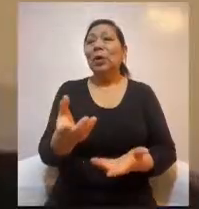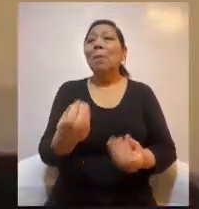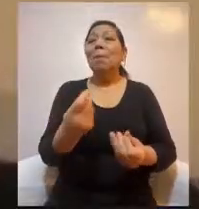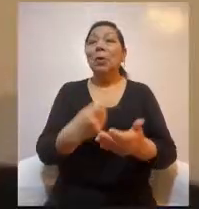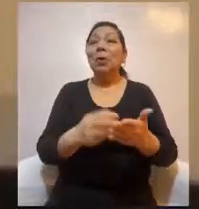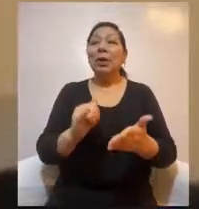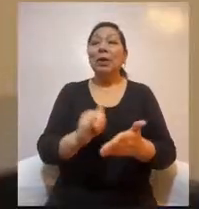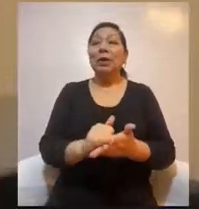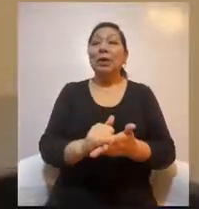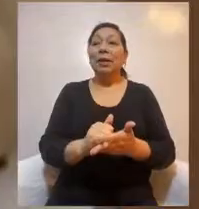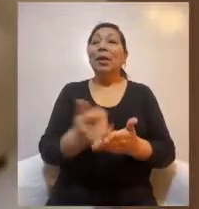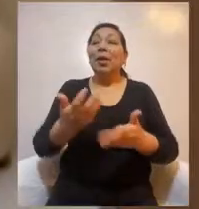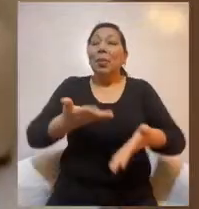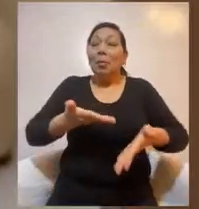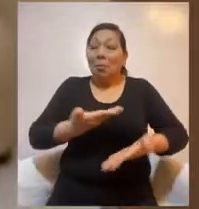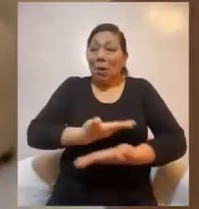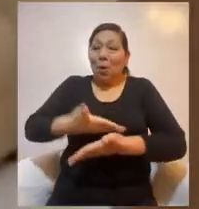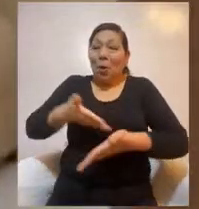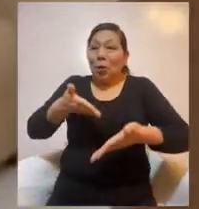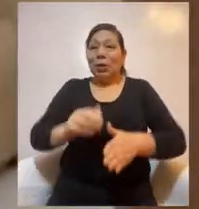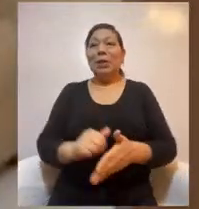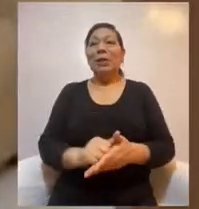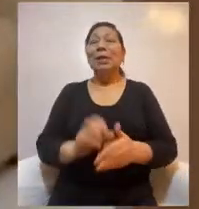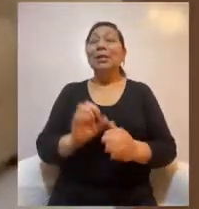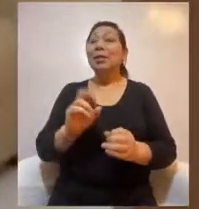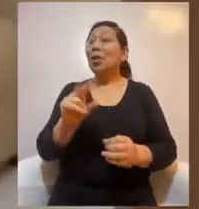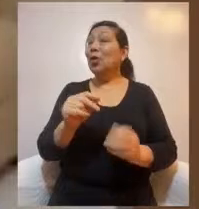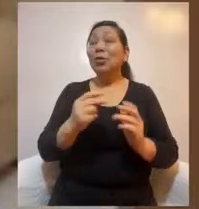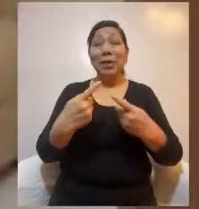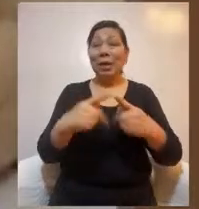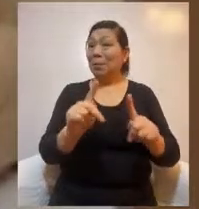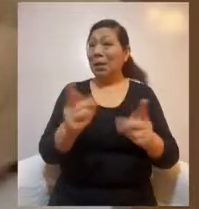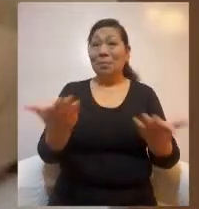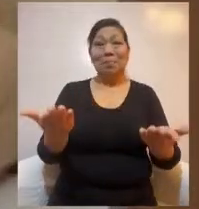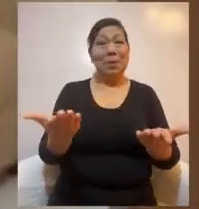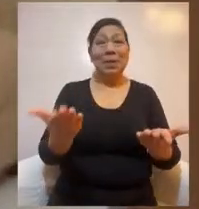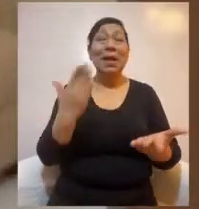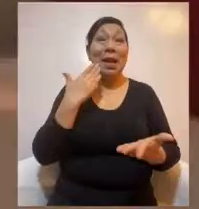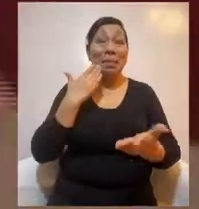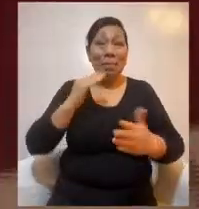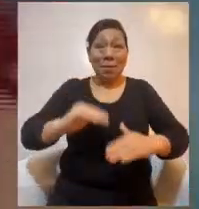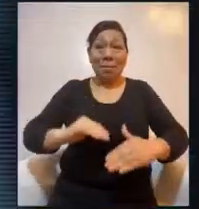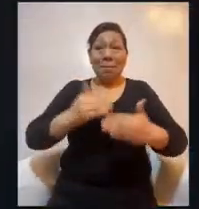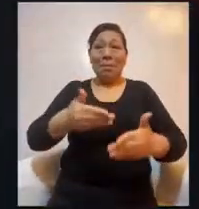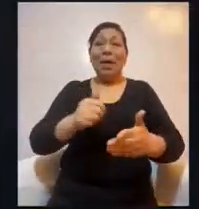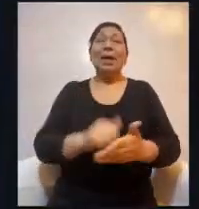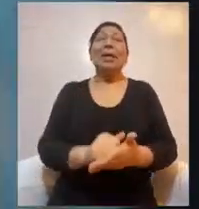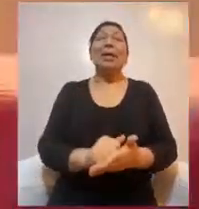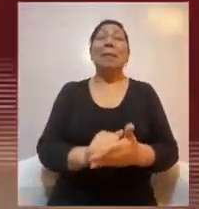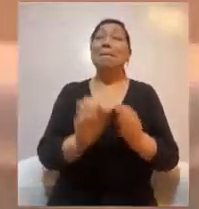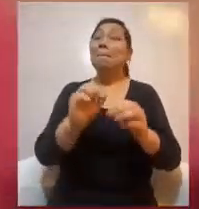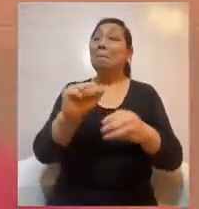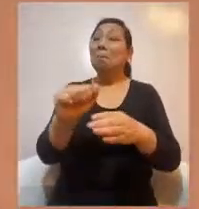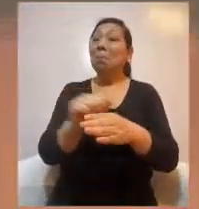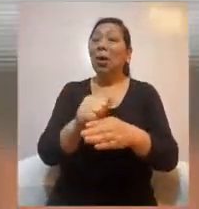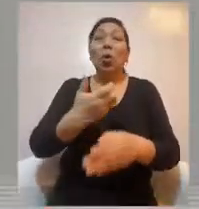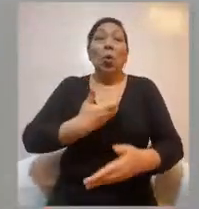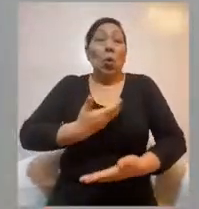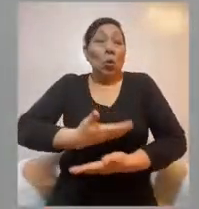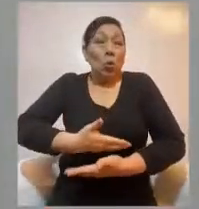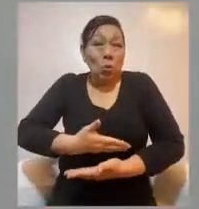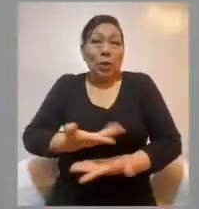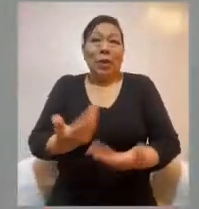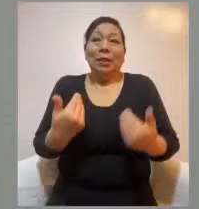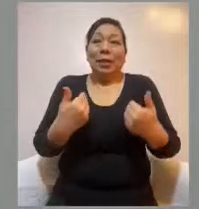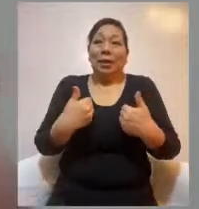también concretamente el hijo recién nacido, ¿no? Porque si es que no se le permite a la madre gestante practicar la